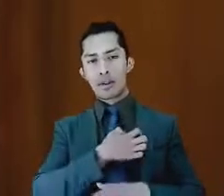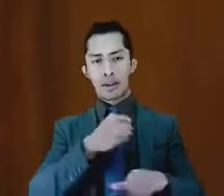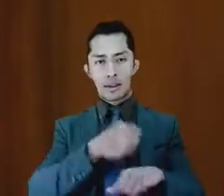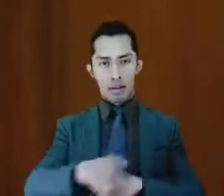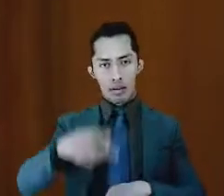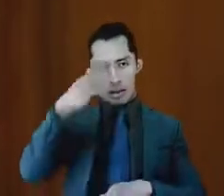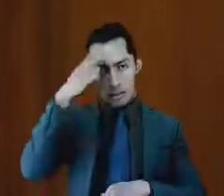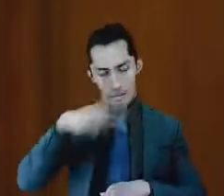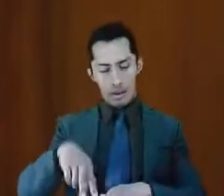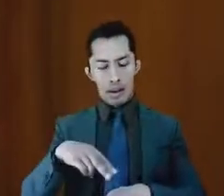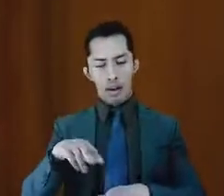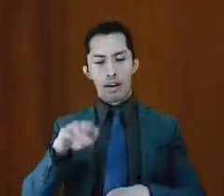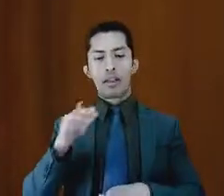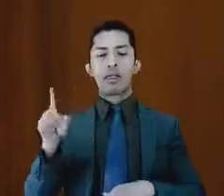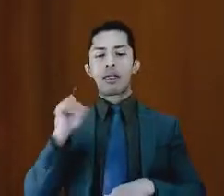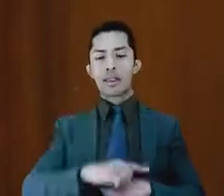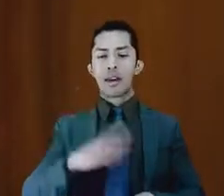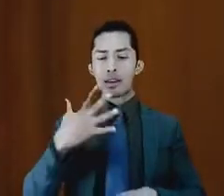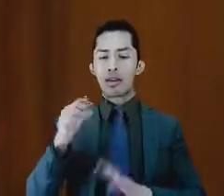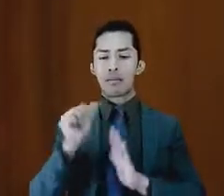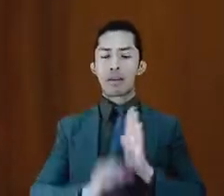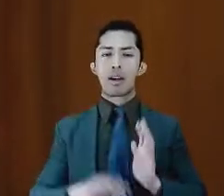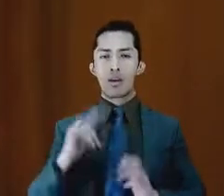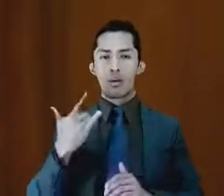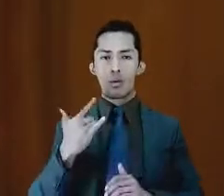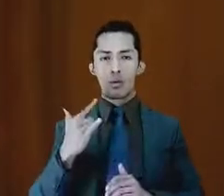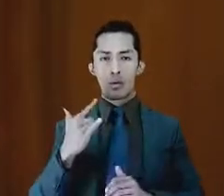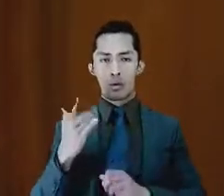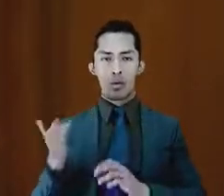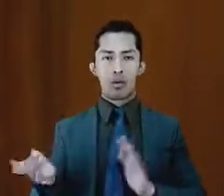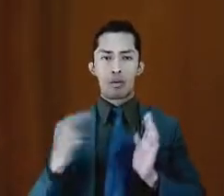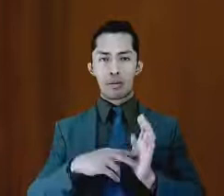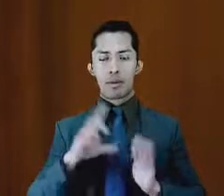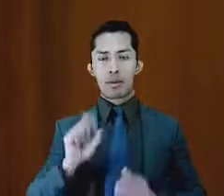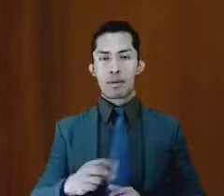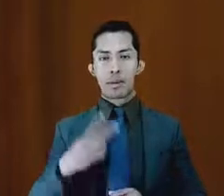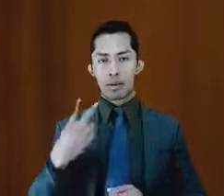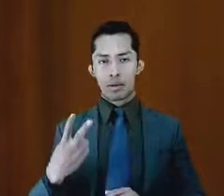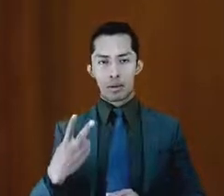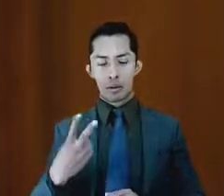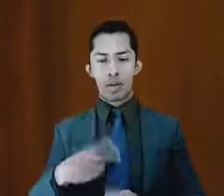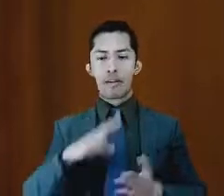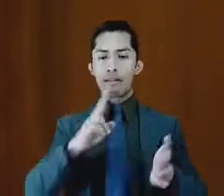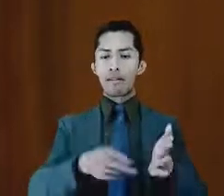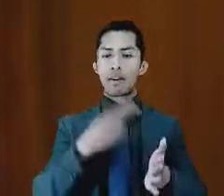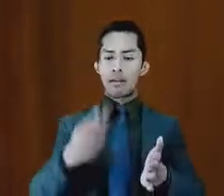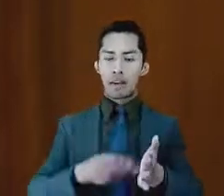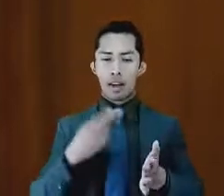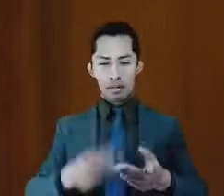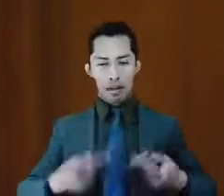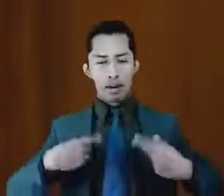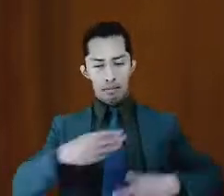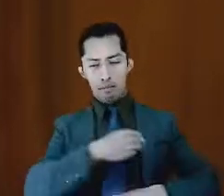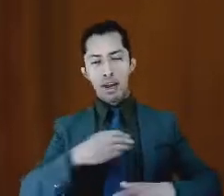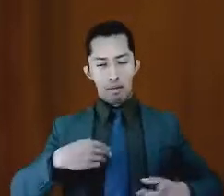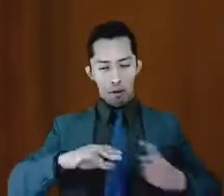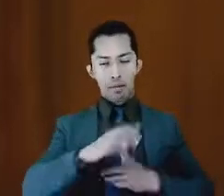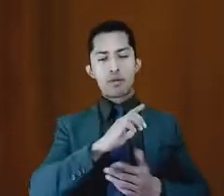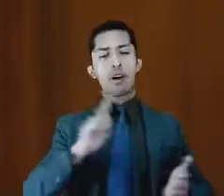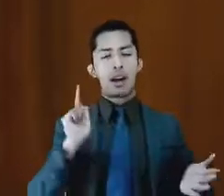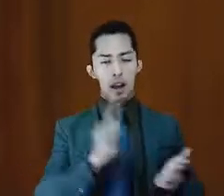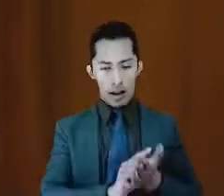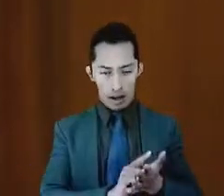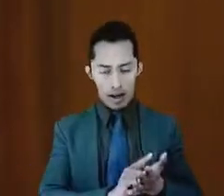de México, a los 5 días del mes de julio del 2022, Firmas los integrantes de las comisiones